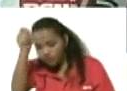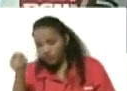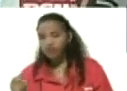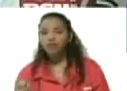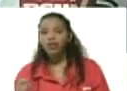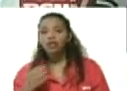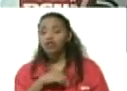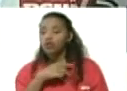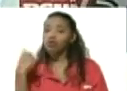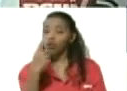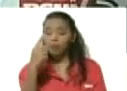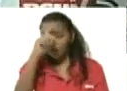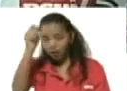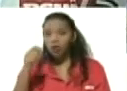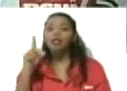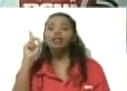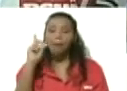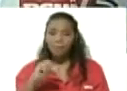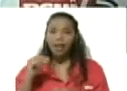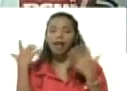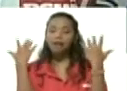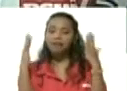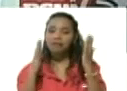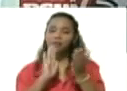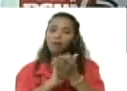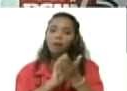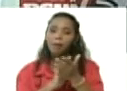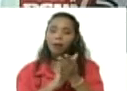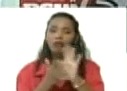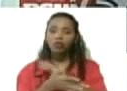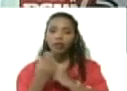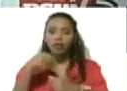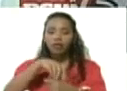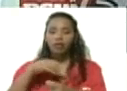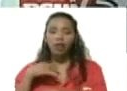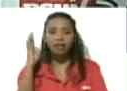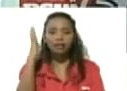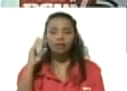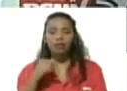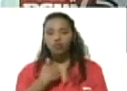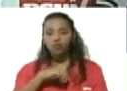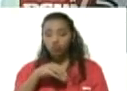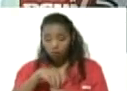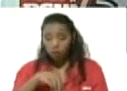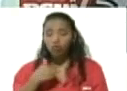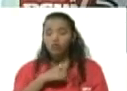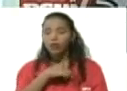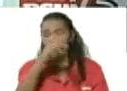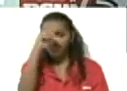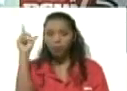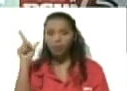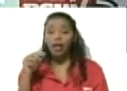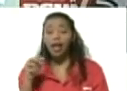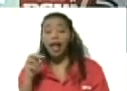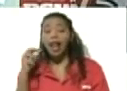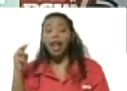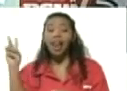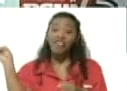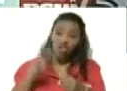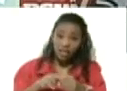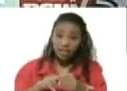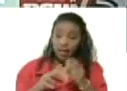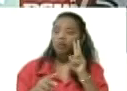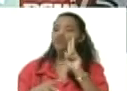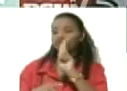solo la reconocemos, sino que la aplaudimos dentro de la dirección nacional de nuestro partido. La violencia, lo hemos visto. Vimos,